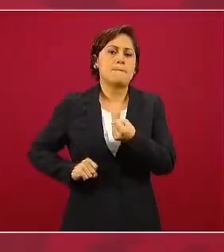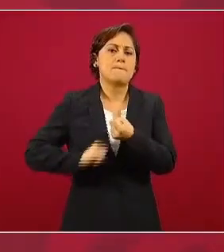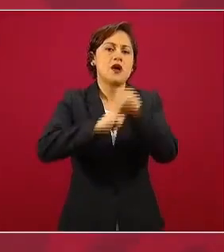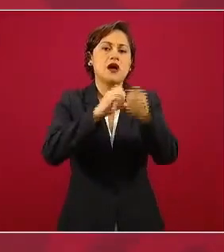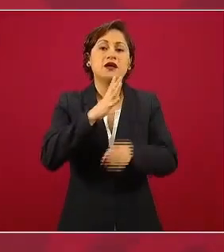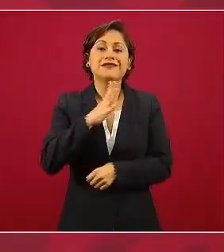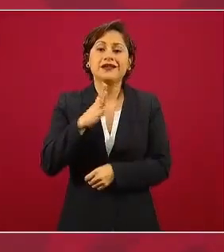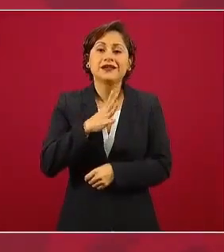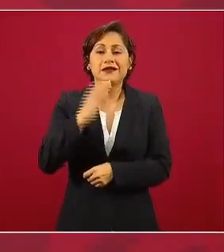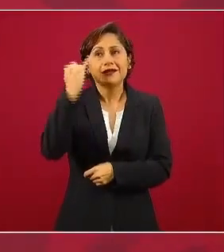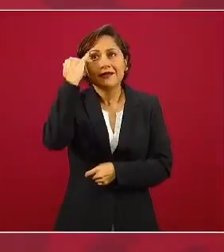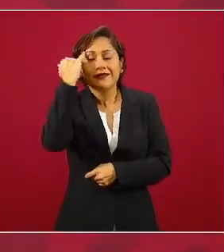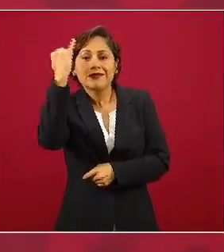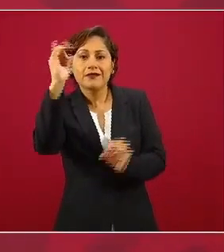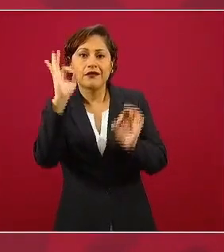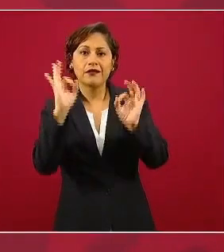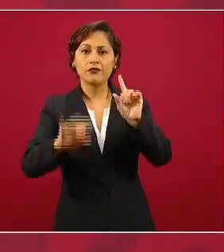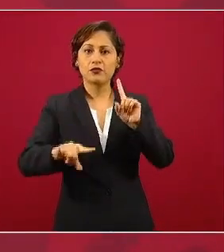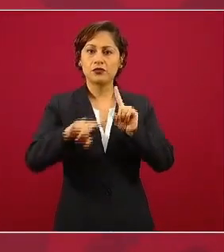cuando